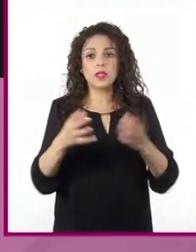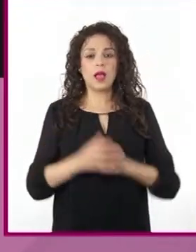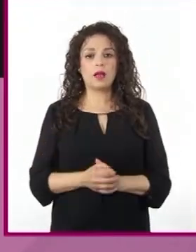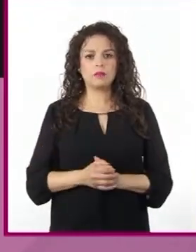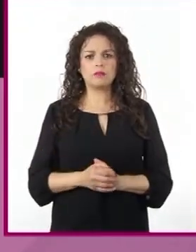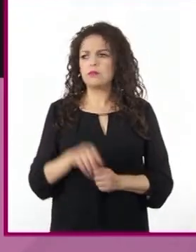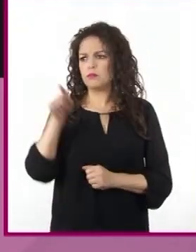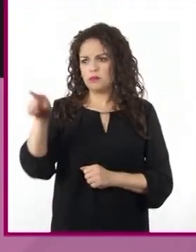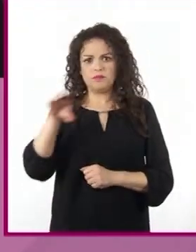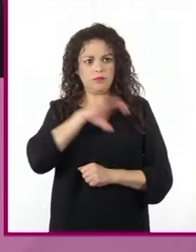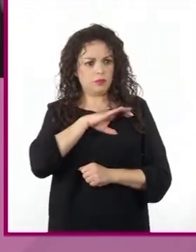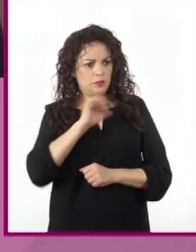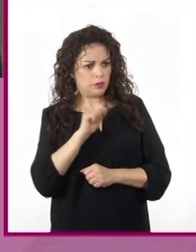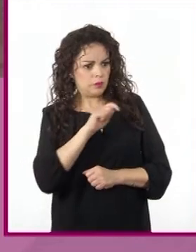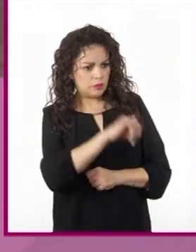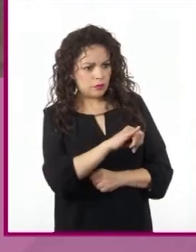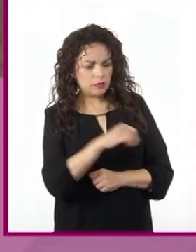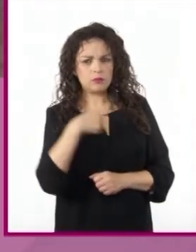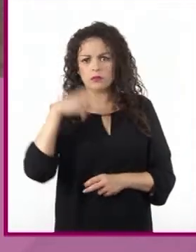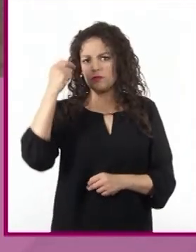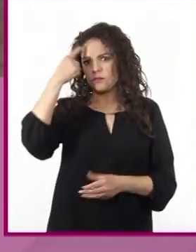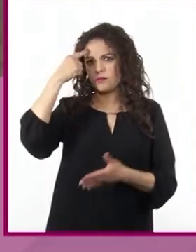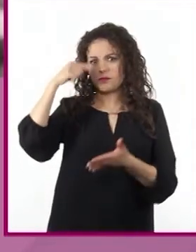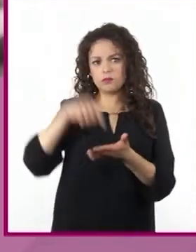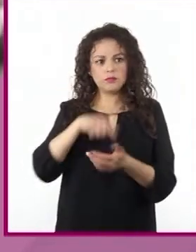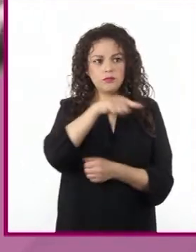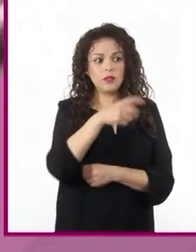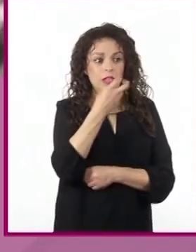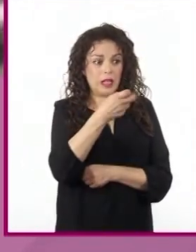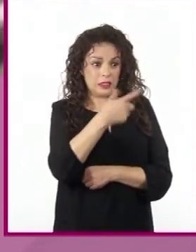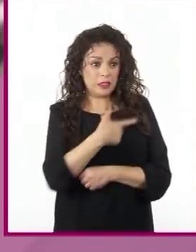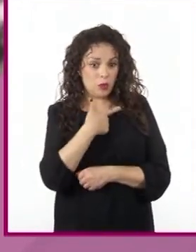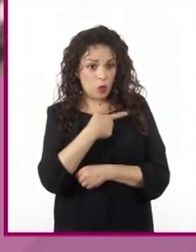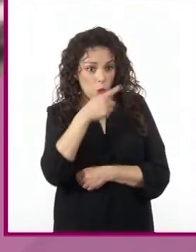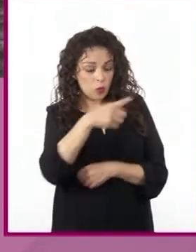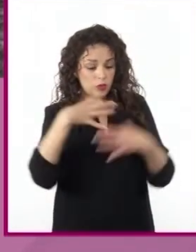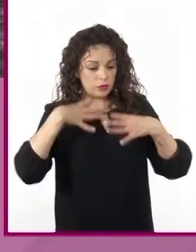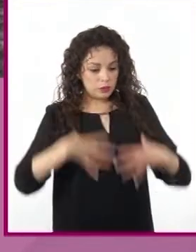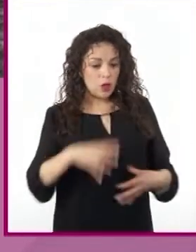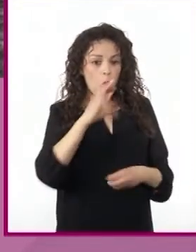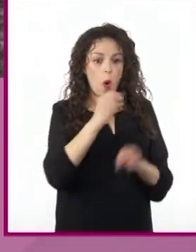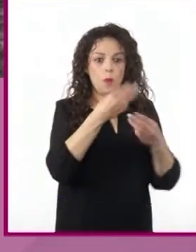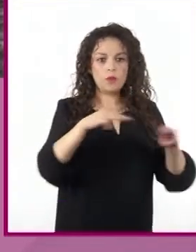no creo que por un gusto musical o tu forma de vestir vayan a cambiar la opinión que tienen de ti.